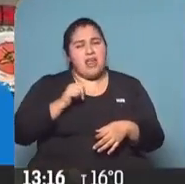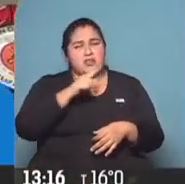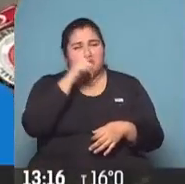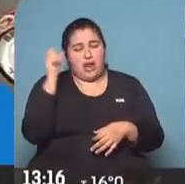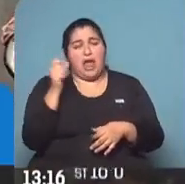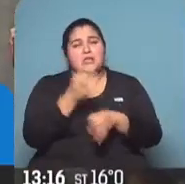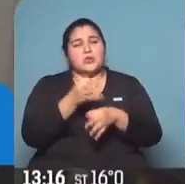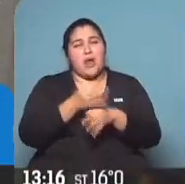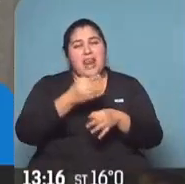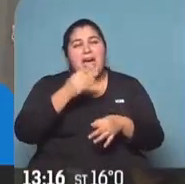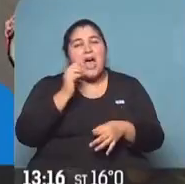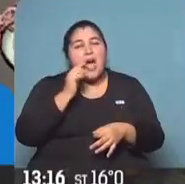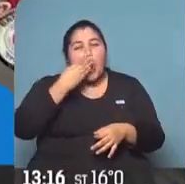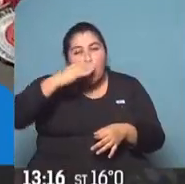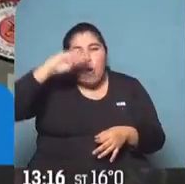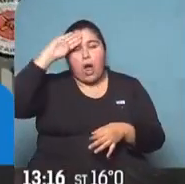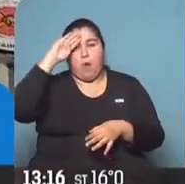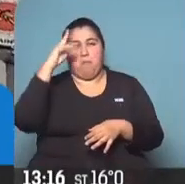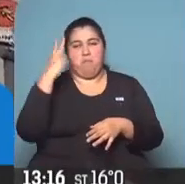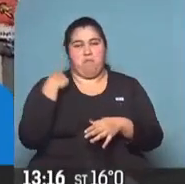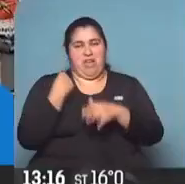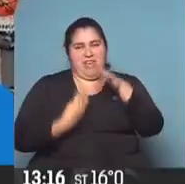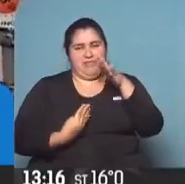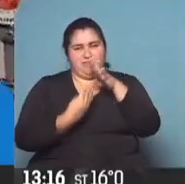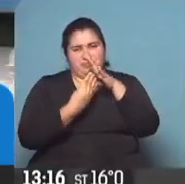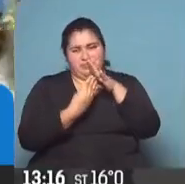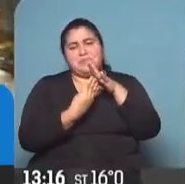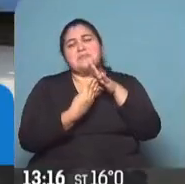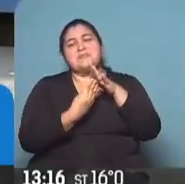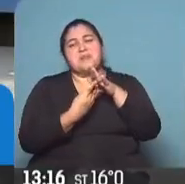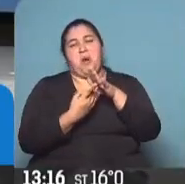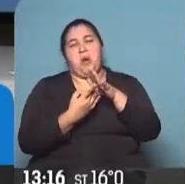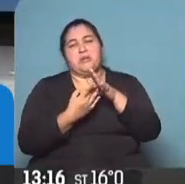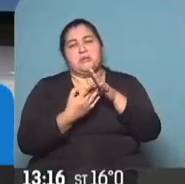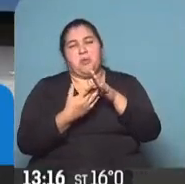güemes comandante mayor josé del pilar bogado instante